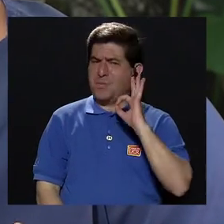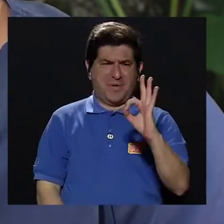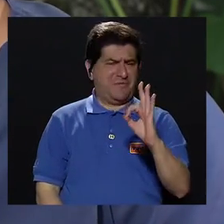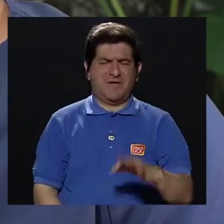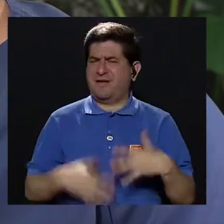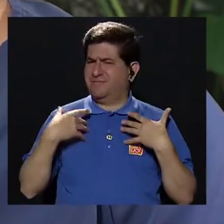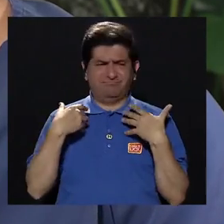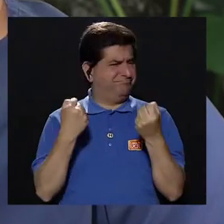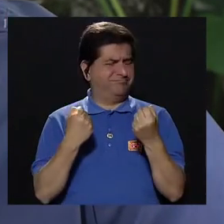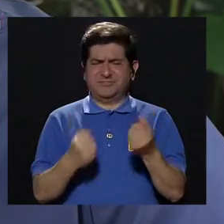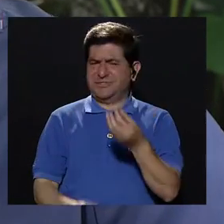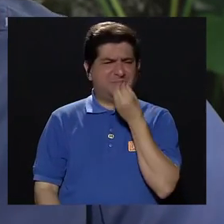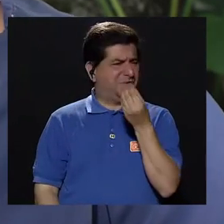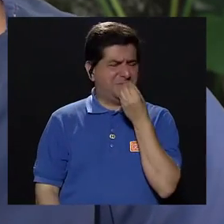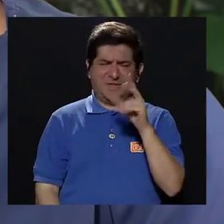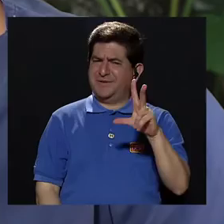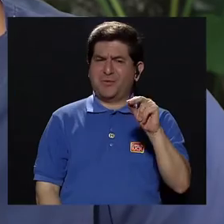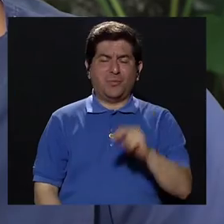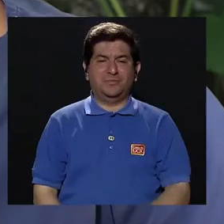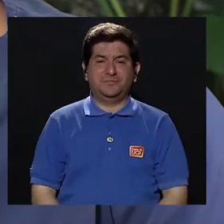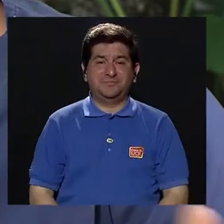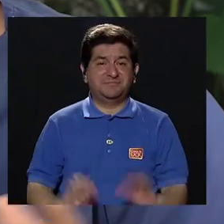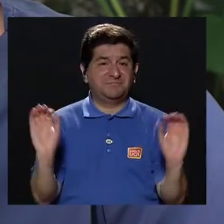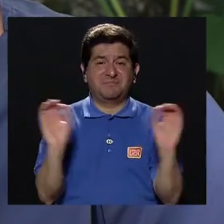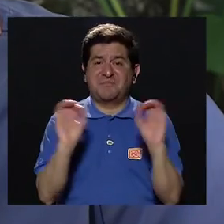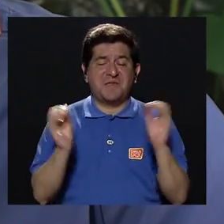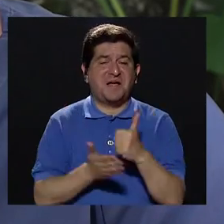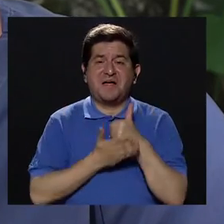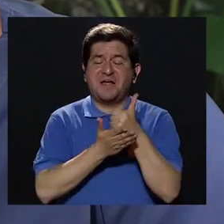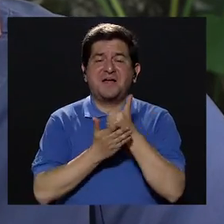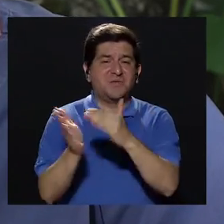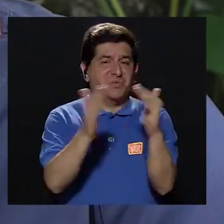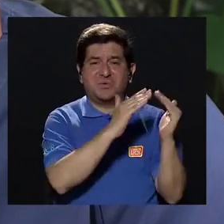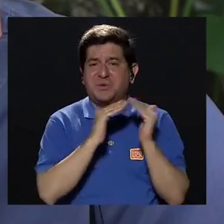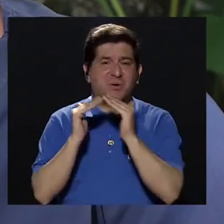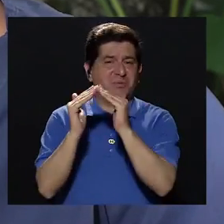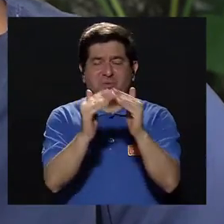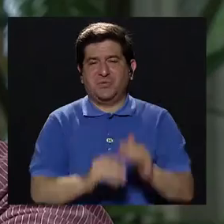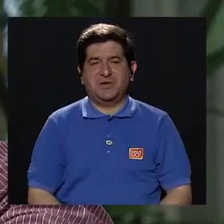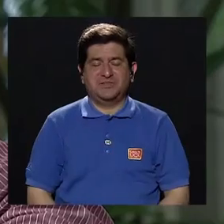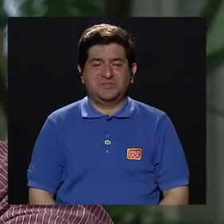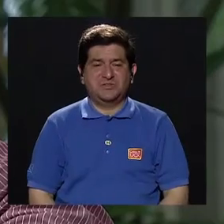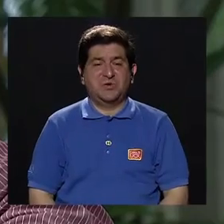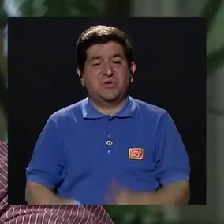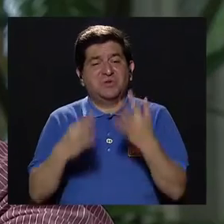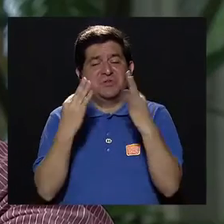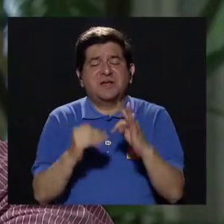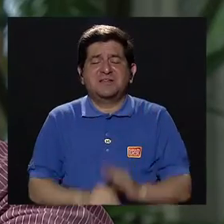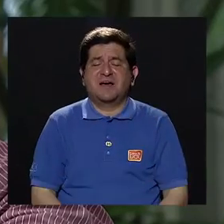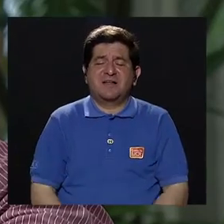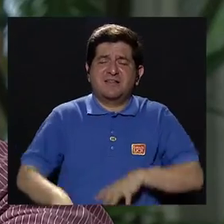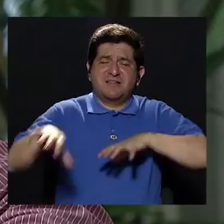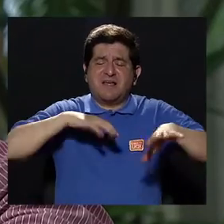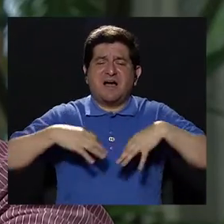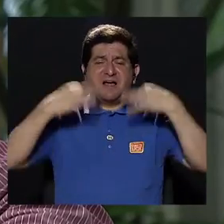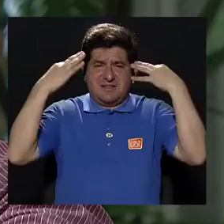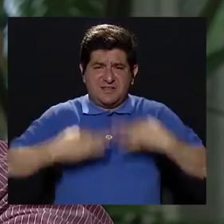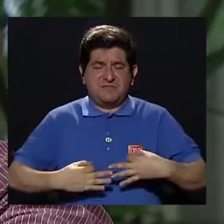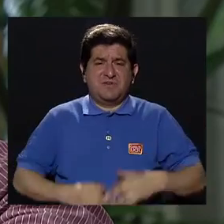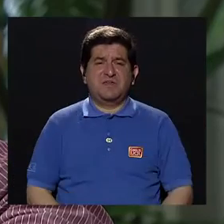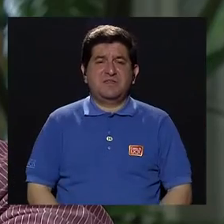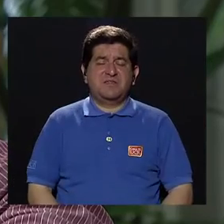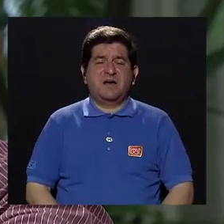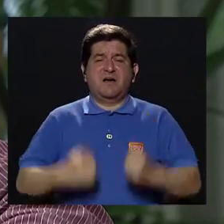rico, no come bien, no come sano. Entonces, de nada le está sirviendo a la población desgastarse en ejercicio físico,